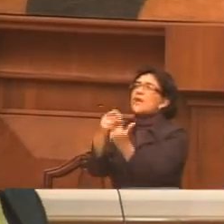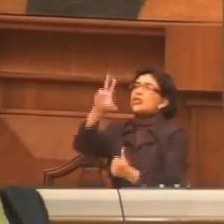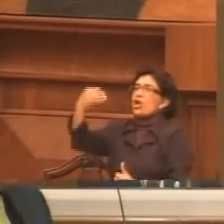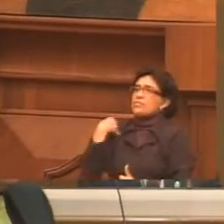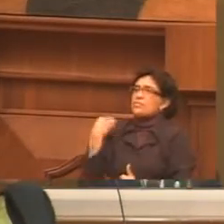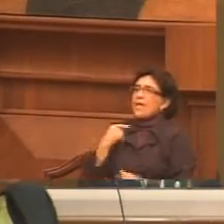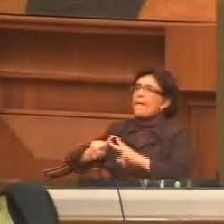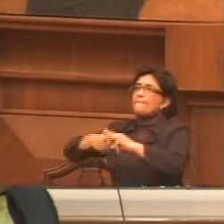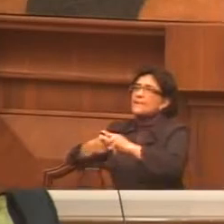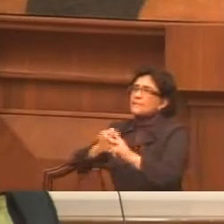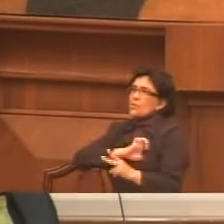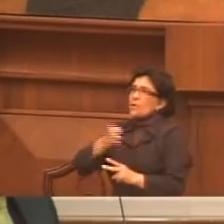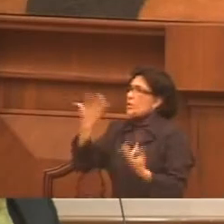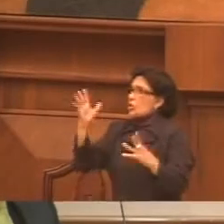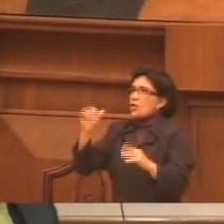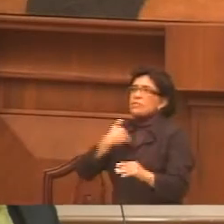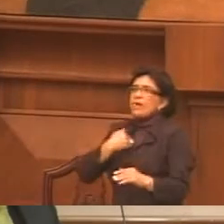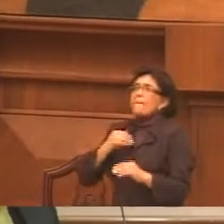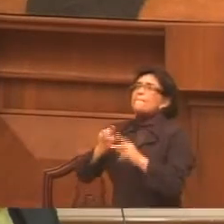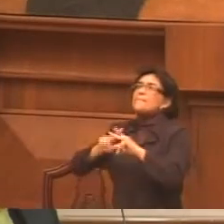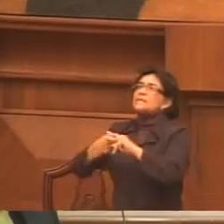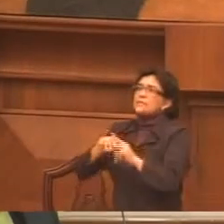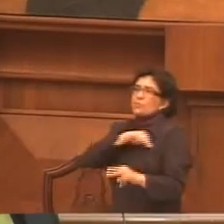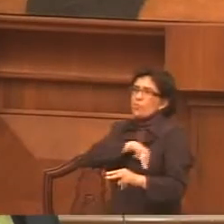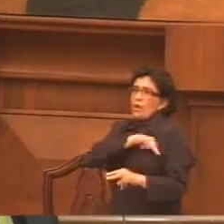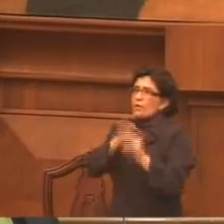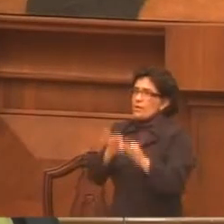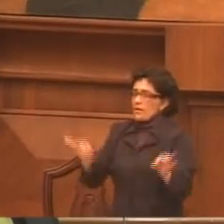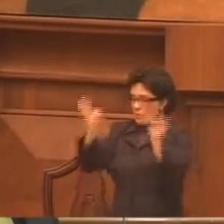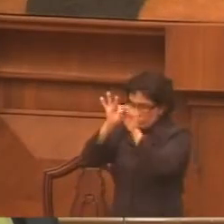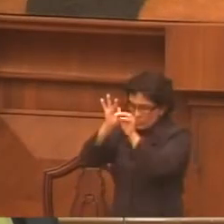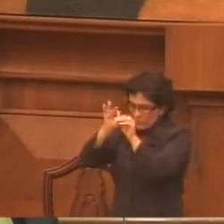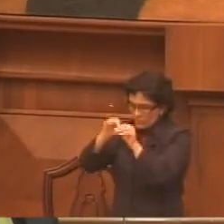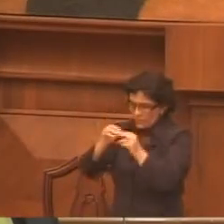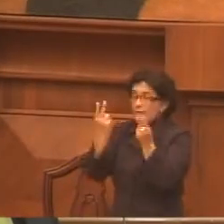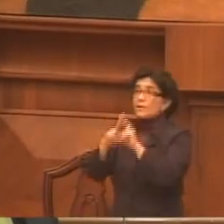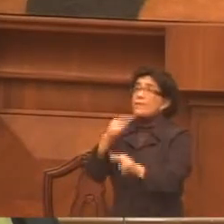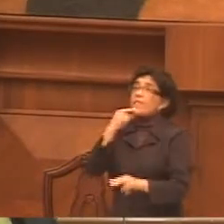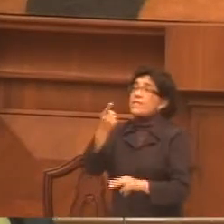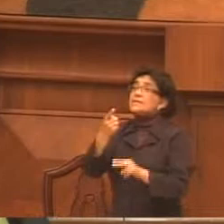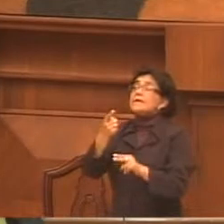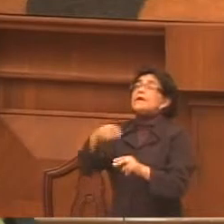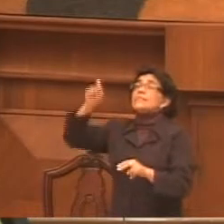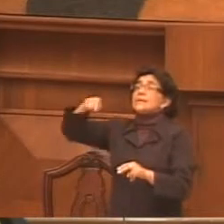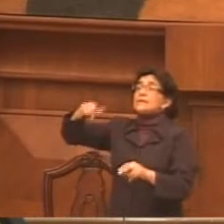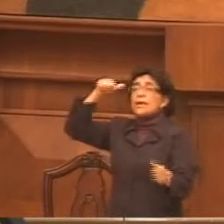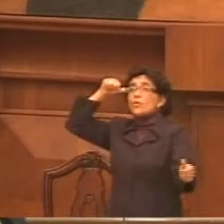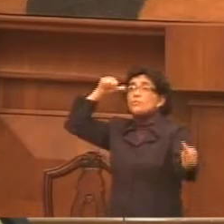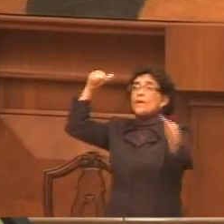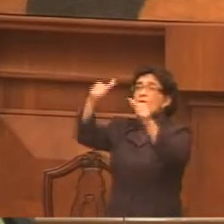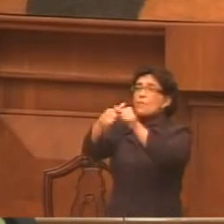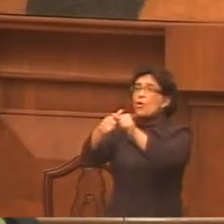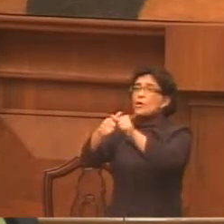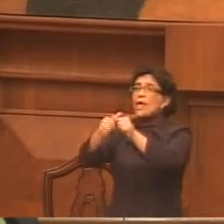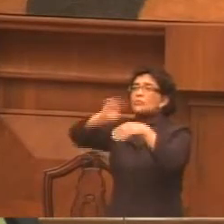principios reconocidos por los organismos internacionales establecidos a través de mandatos constitucionales